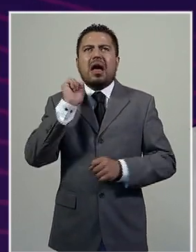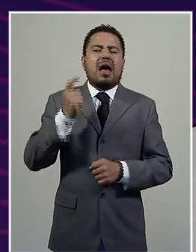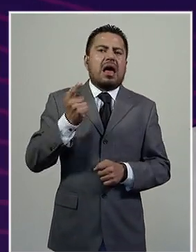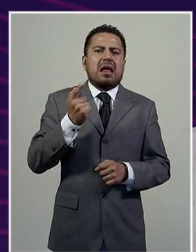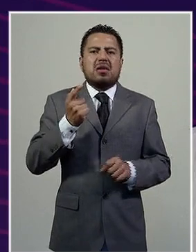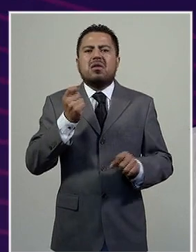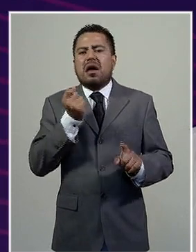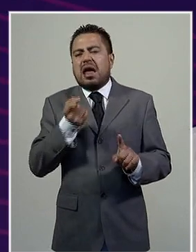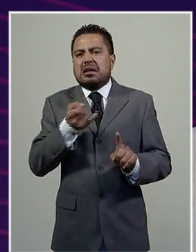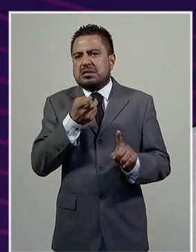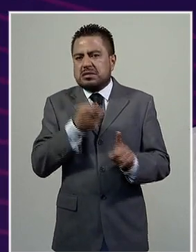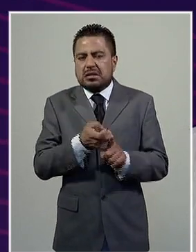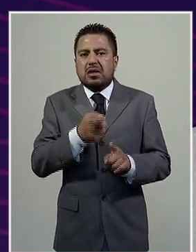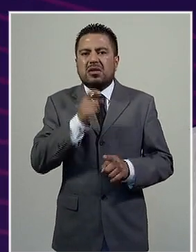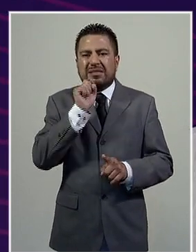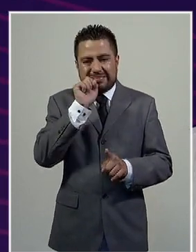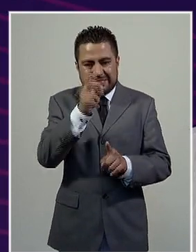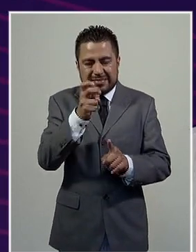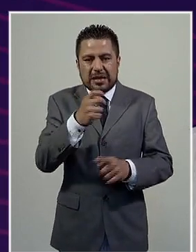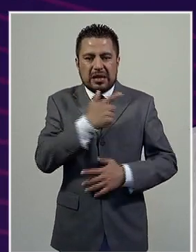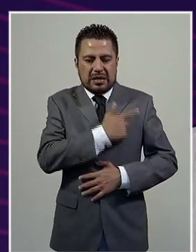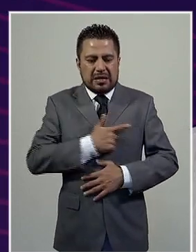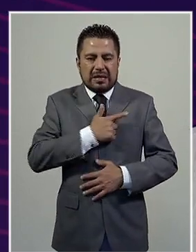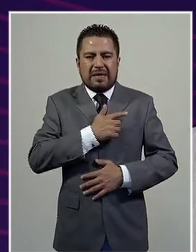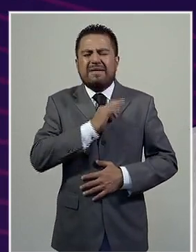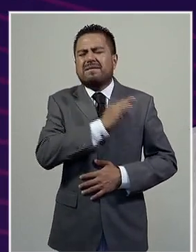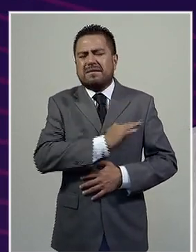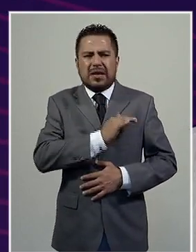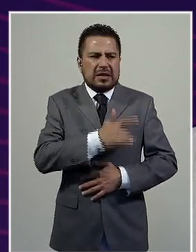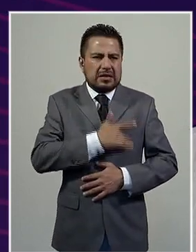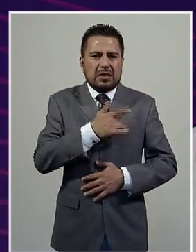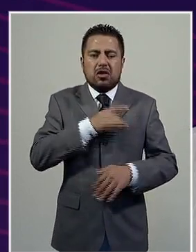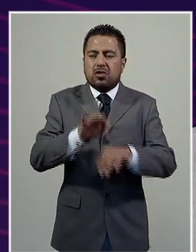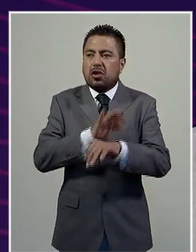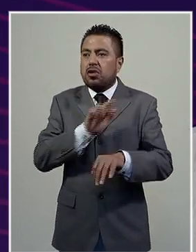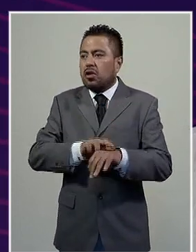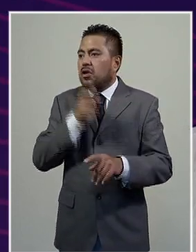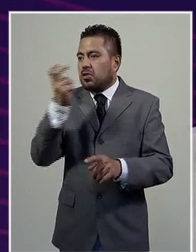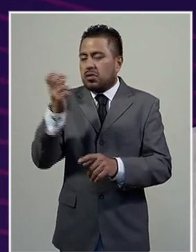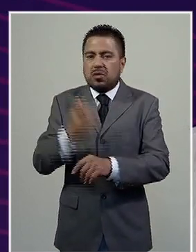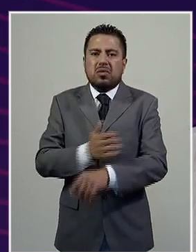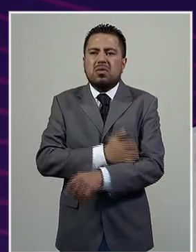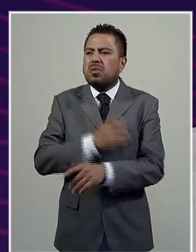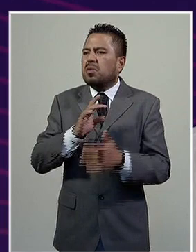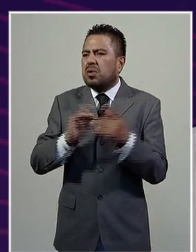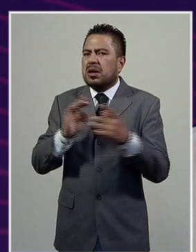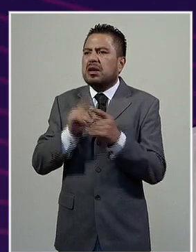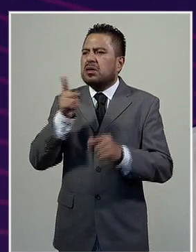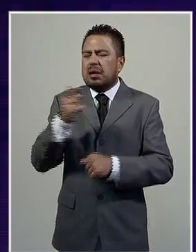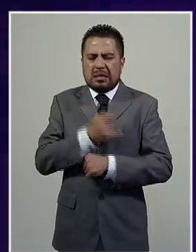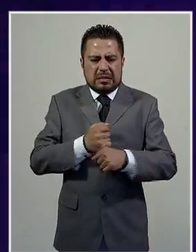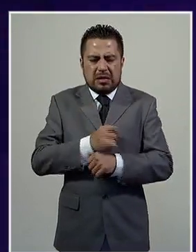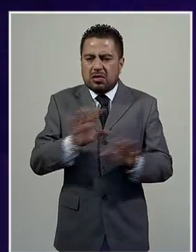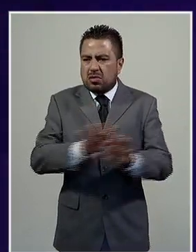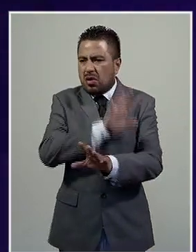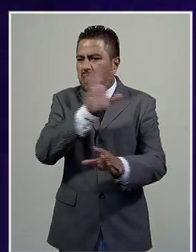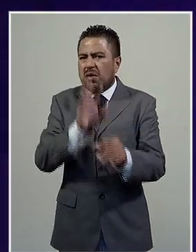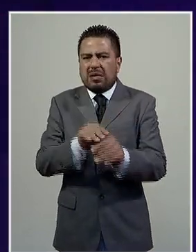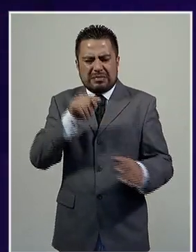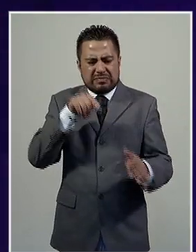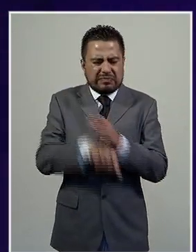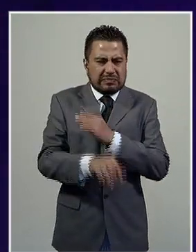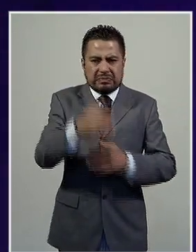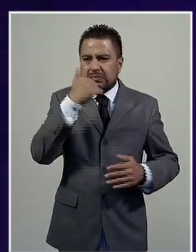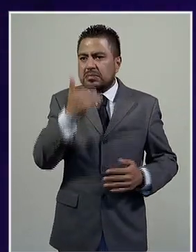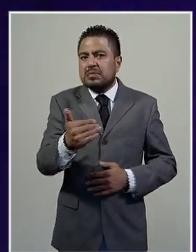Pues justo, estamos felices de que hayas podido, doctora. Cuéntanos, porque tú has investigado esto con mucho